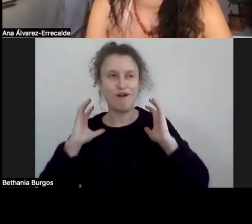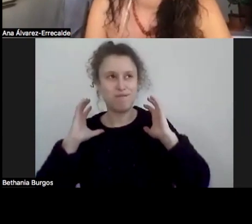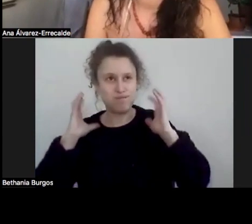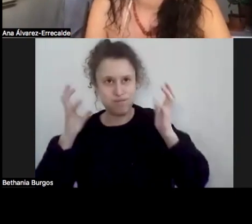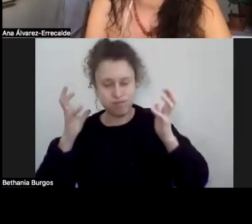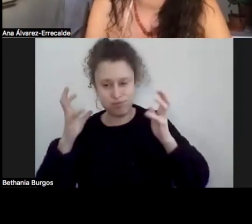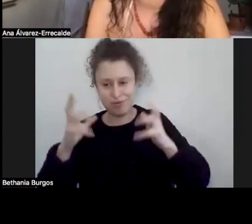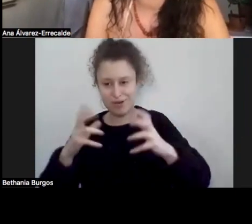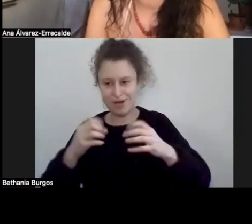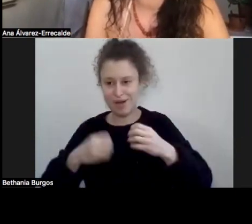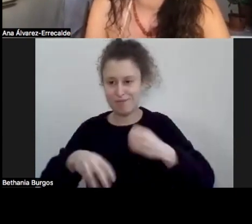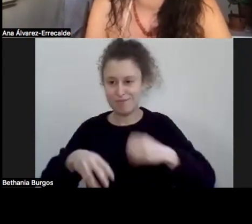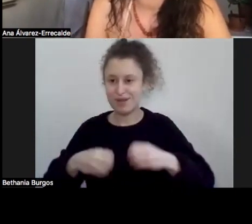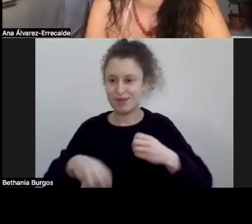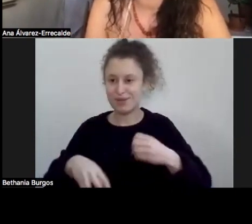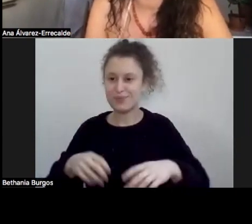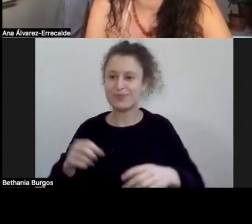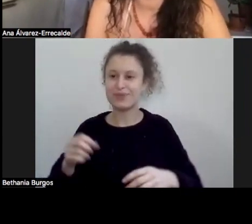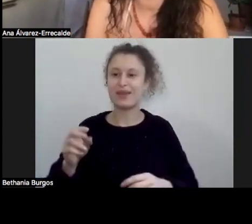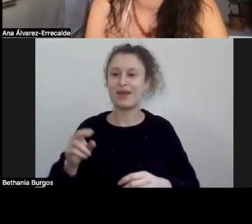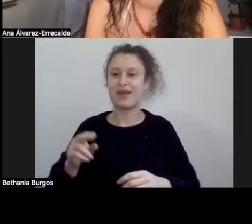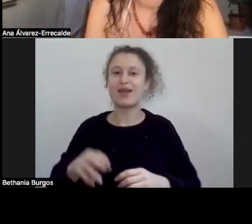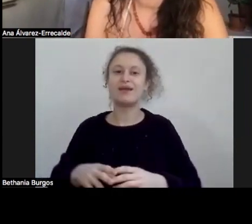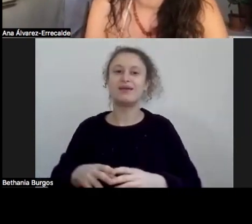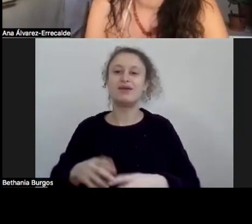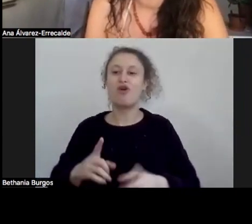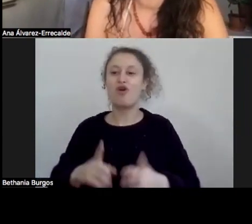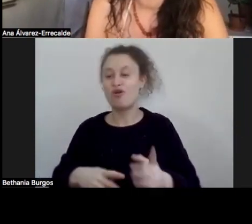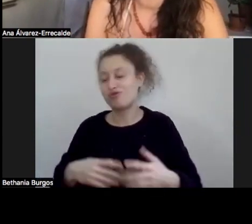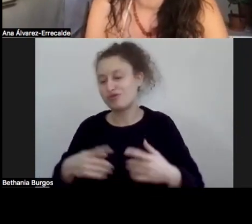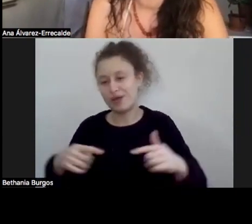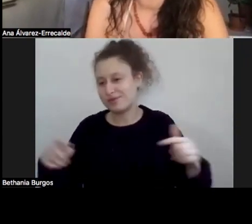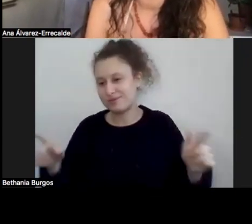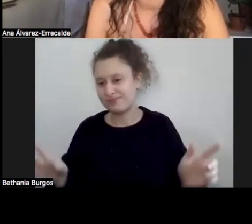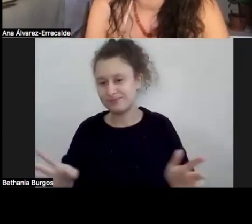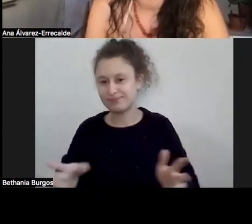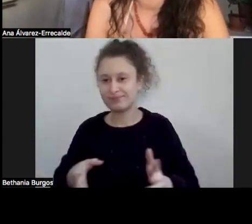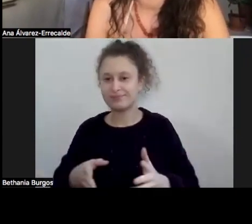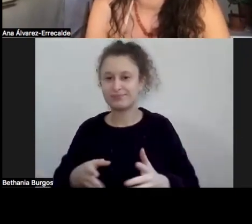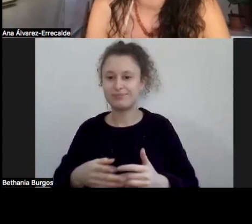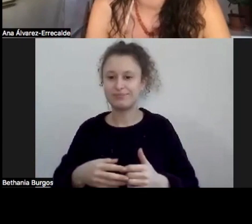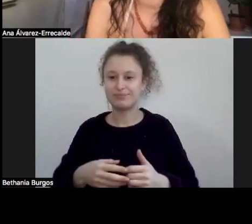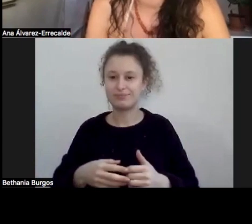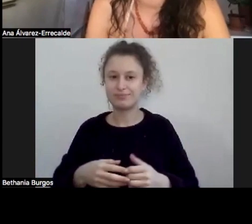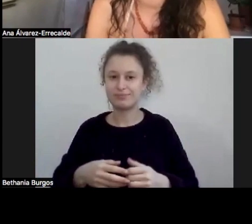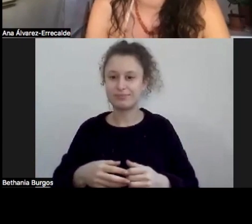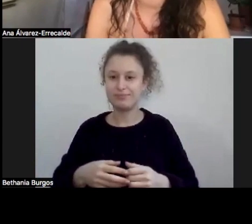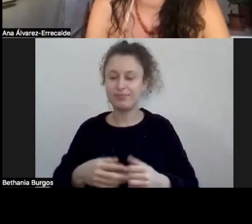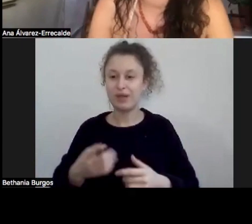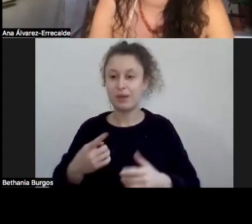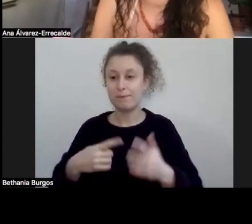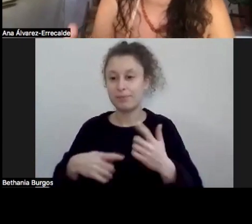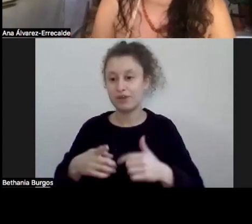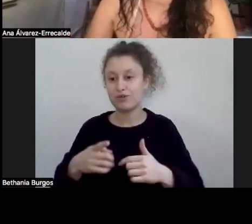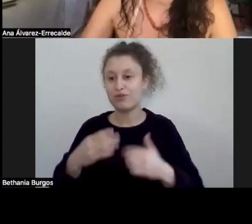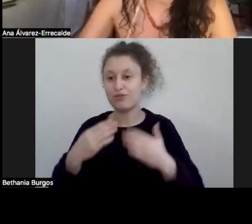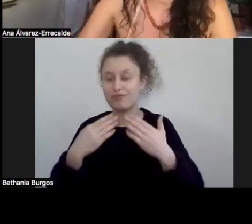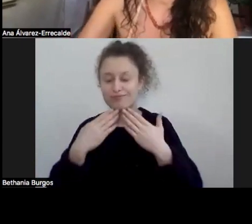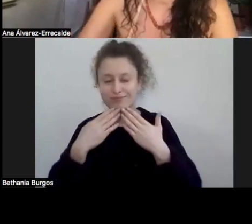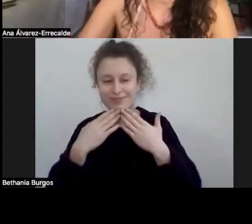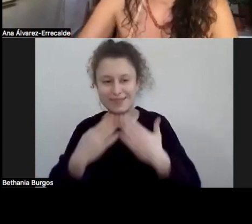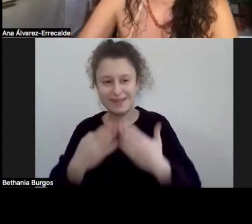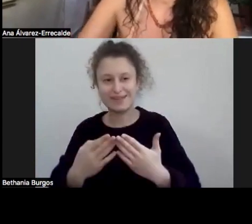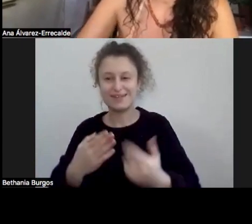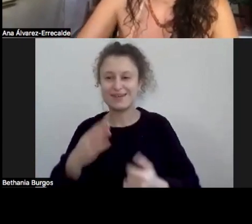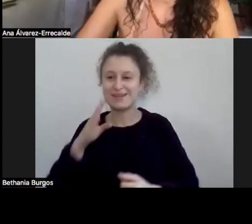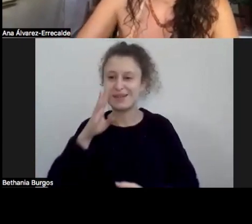de que tarde mucho en encontrar lo que pierde, eh, gracias al apoyo de su mamá, ha logrado llegar